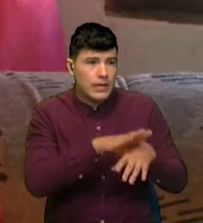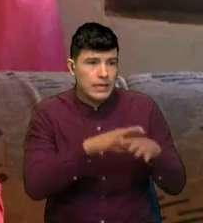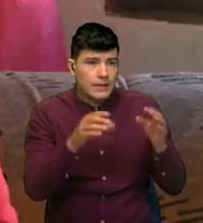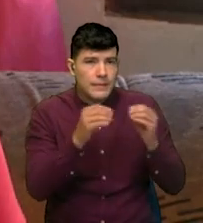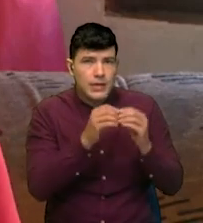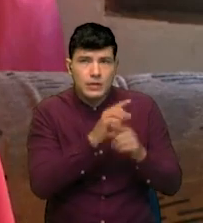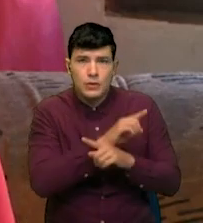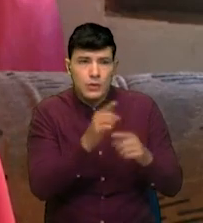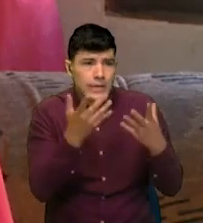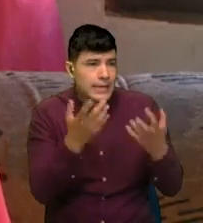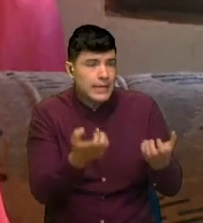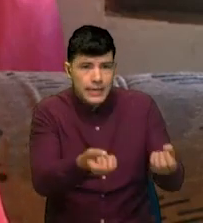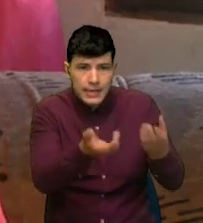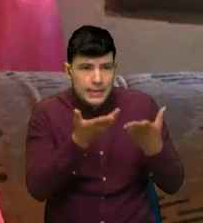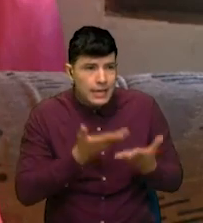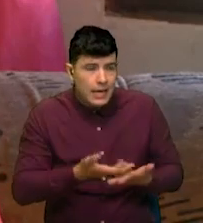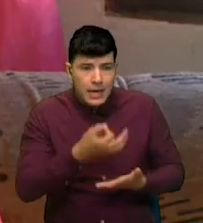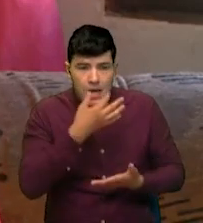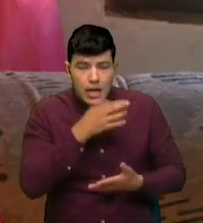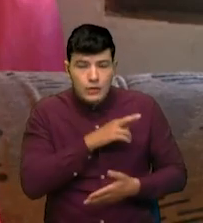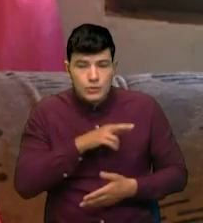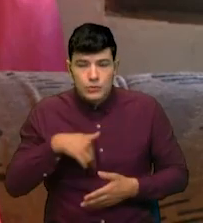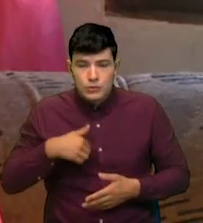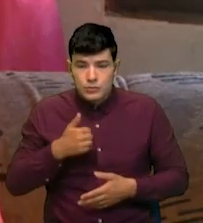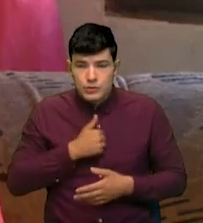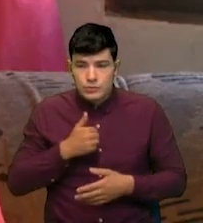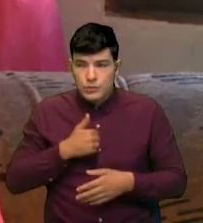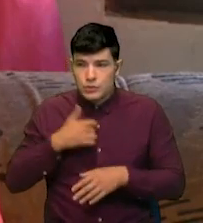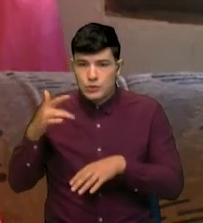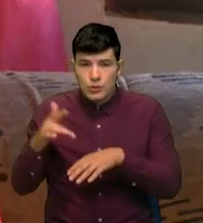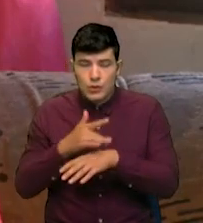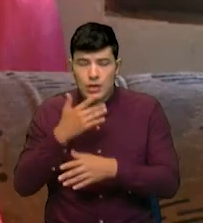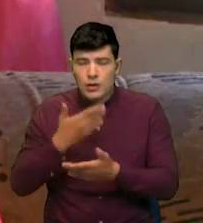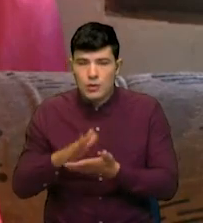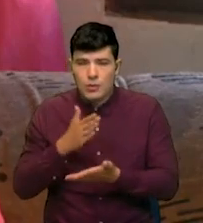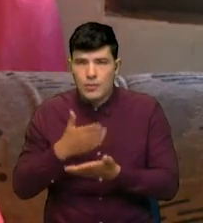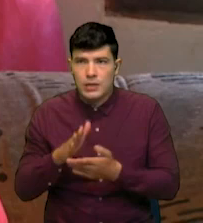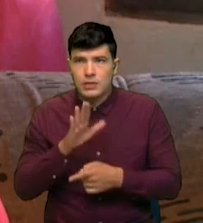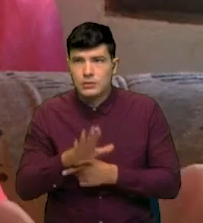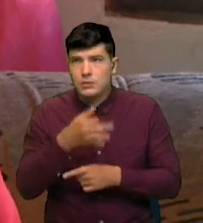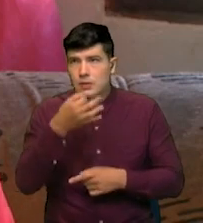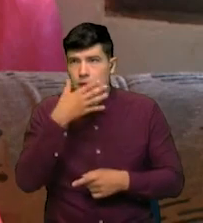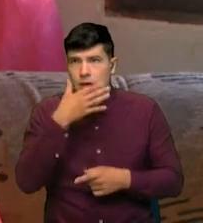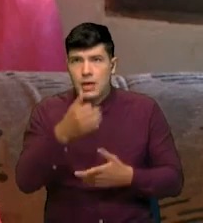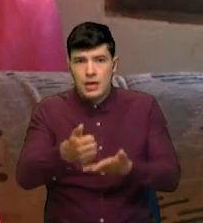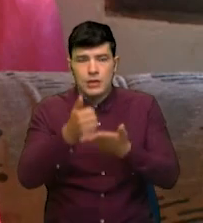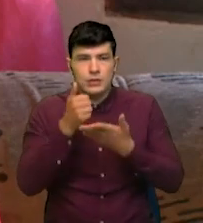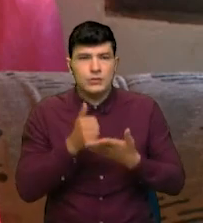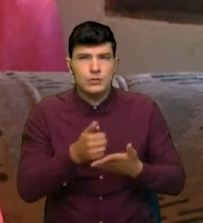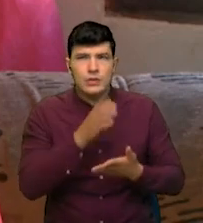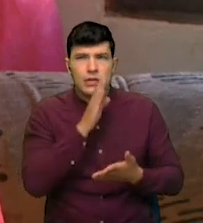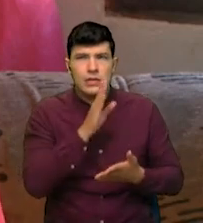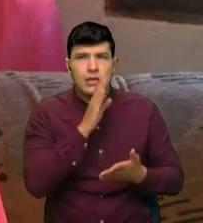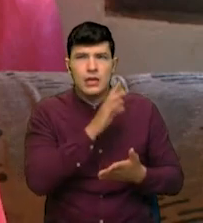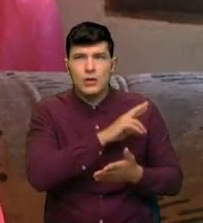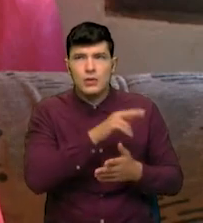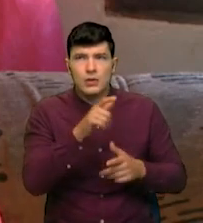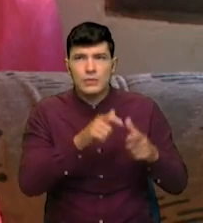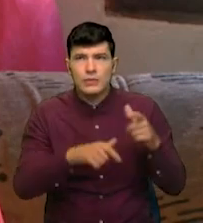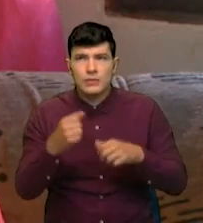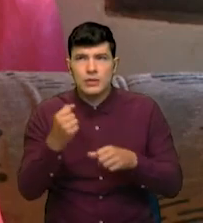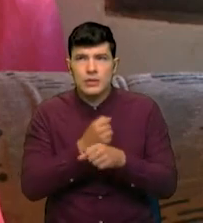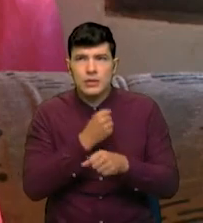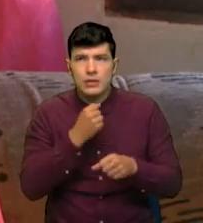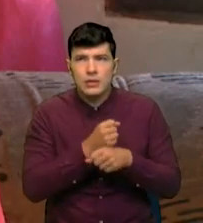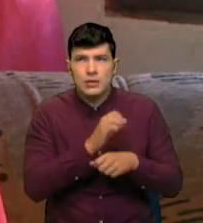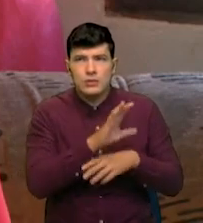medicamentos nosotros mismos nos ha tocado comprar la droga con la ayuda de de donde nosotros trabajamos de